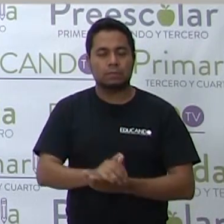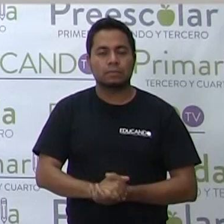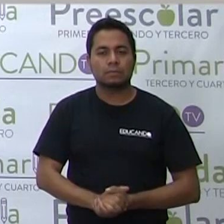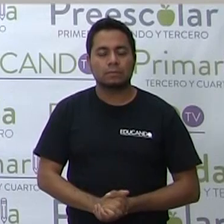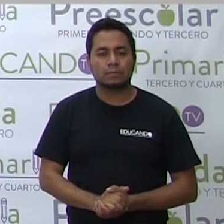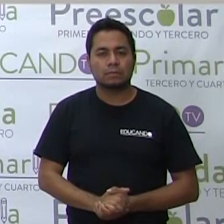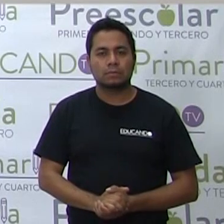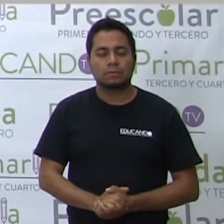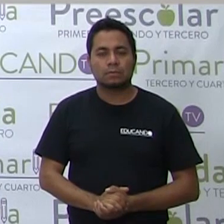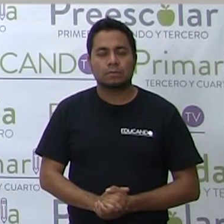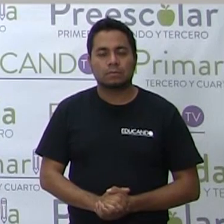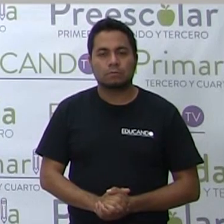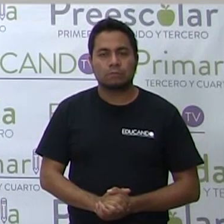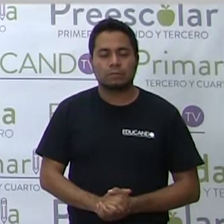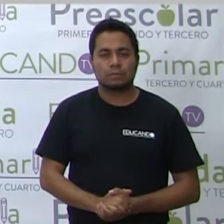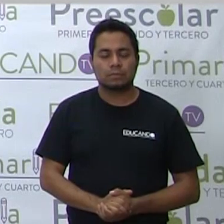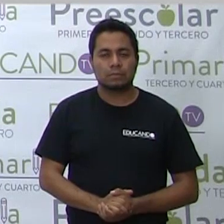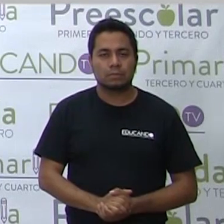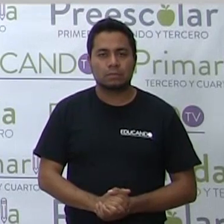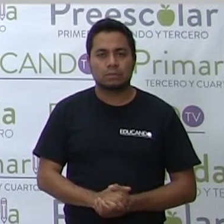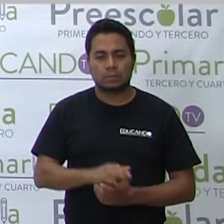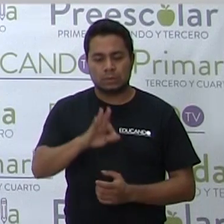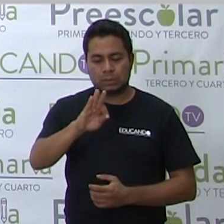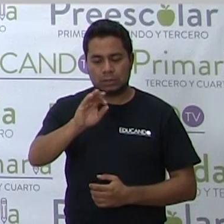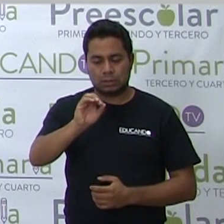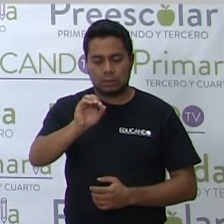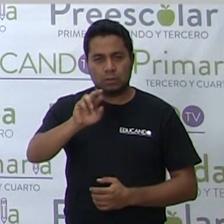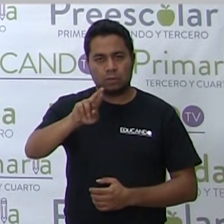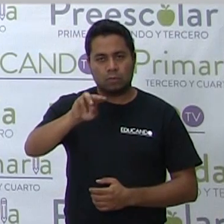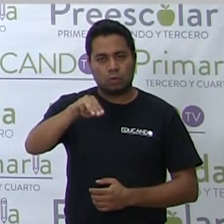general fórmula